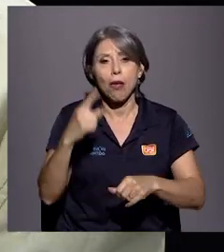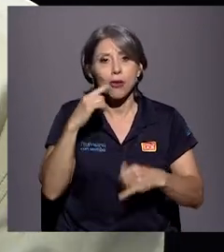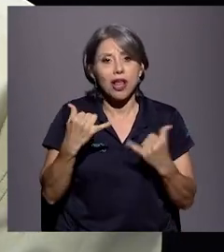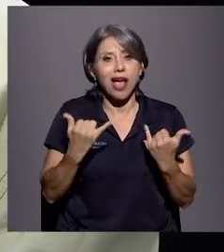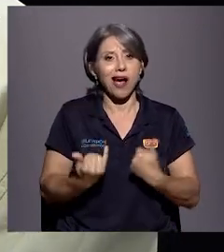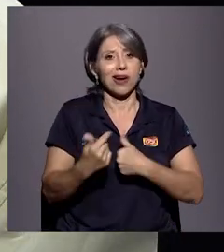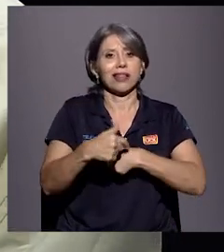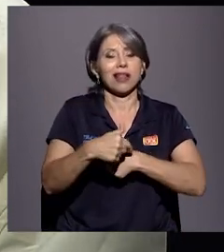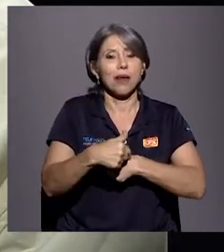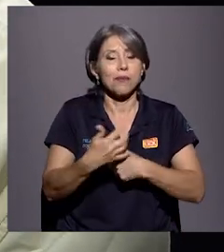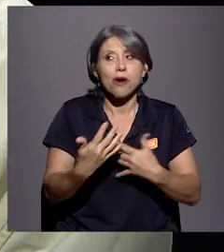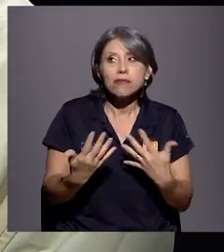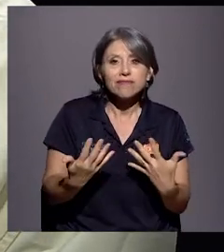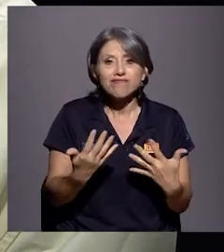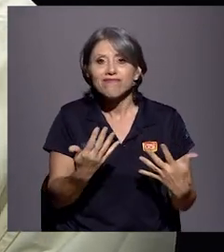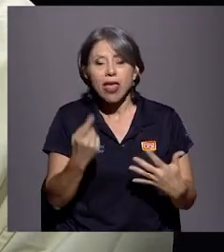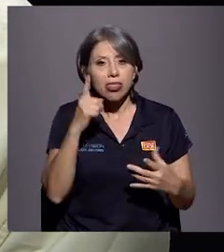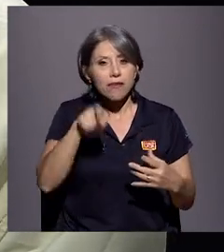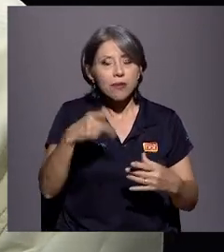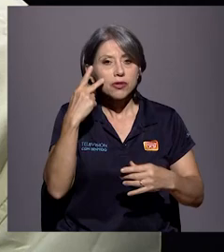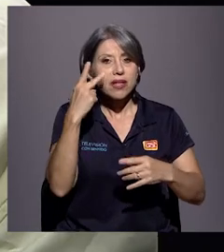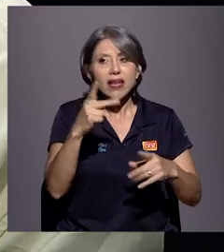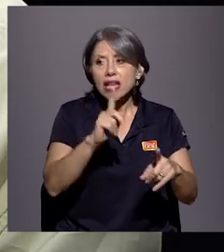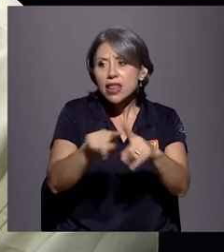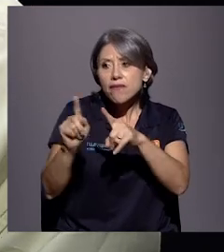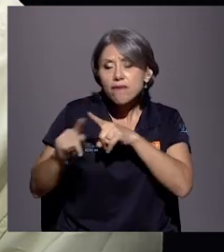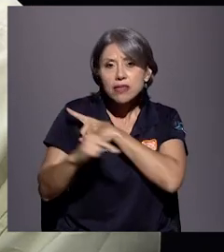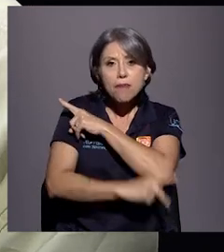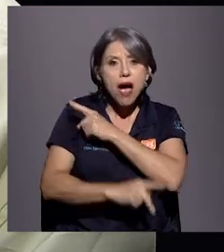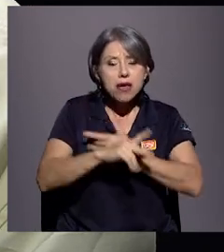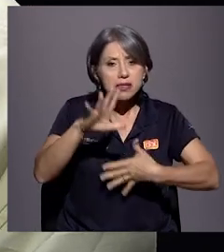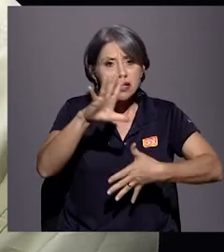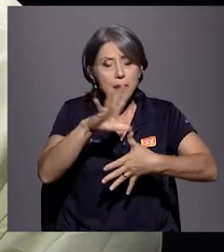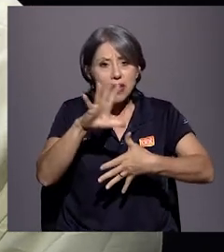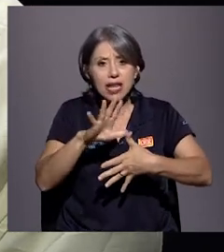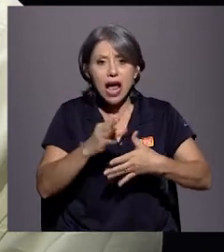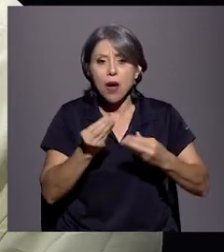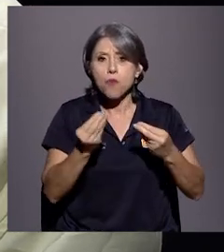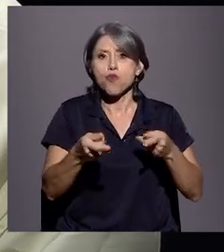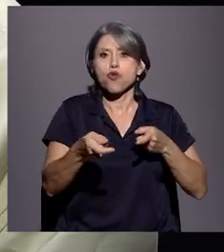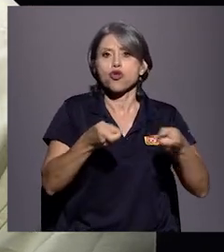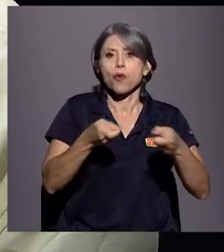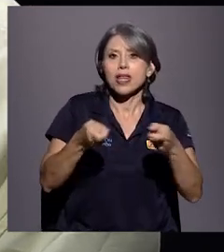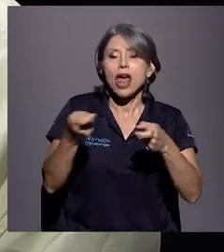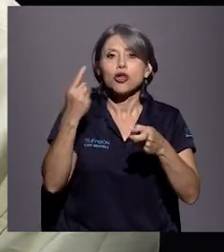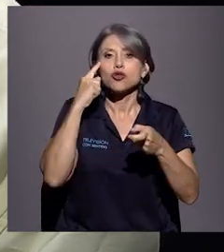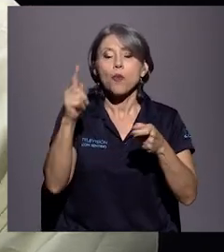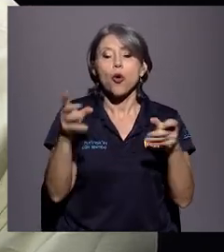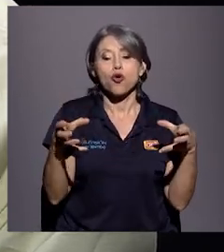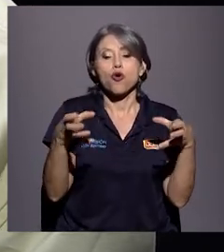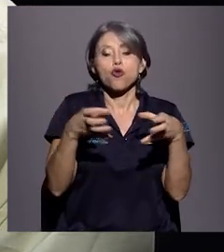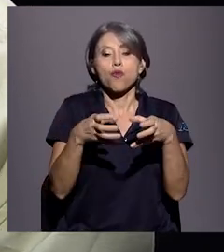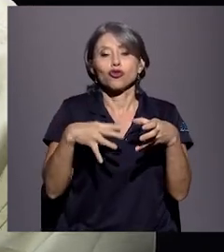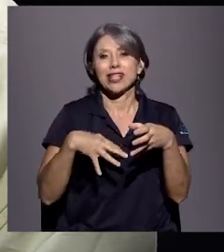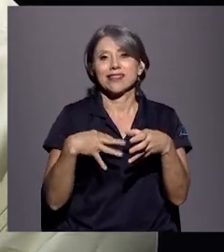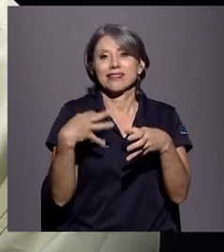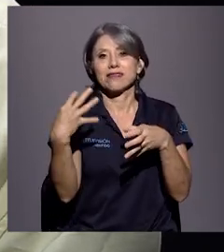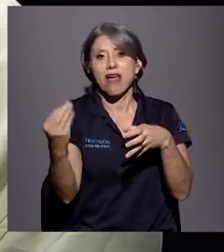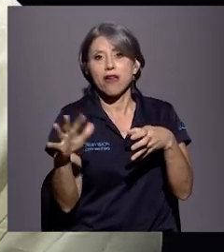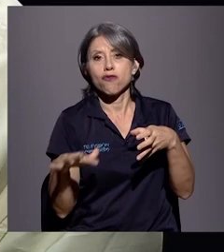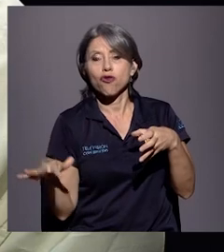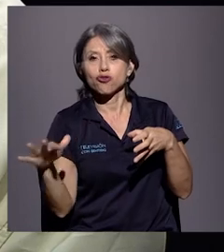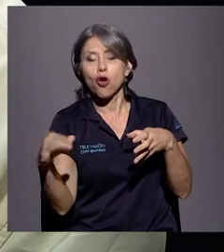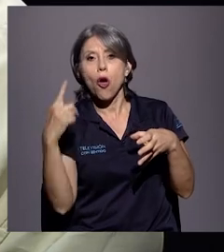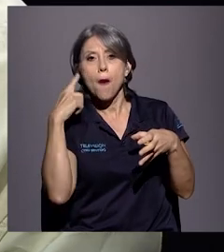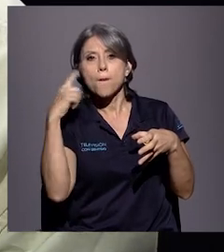que tenemos que ver que nuestros países están siendo muy dominados por fuerzas externas debido a